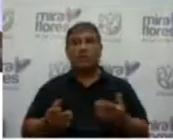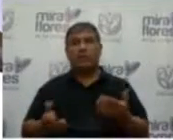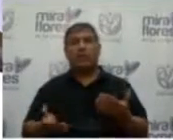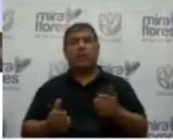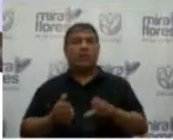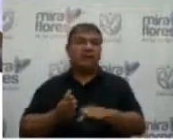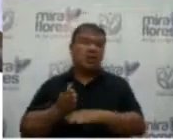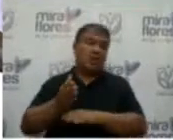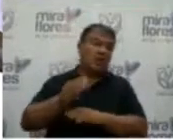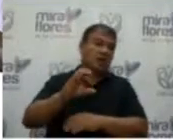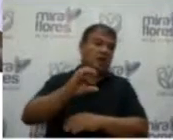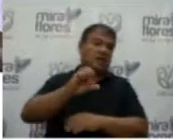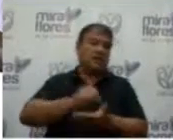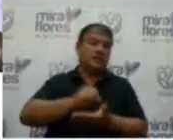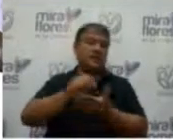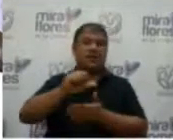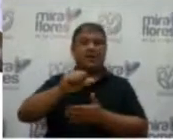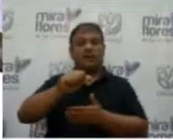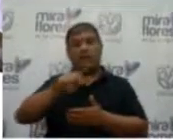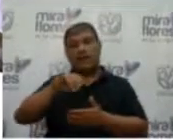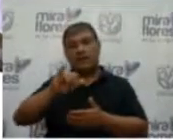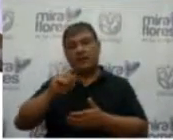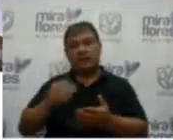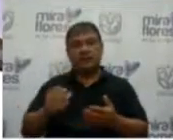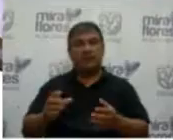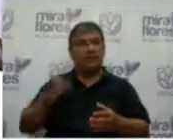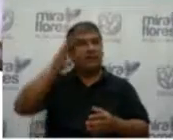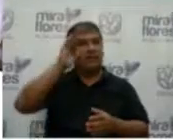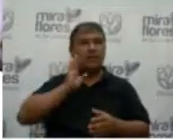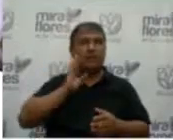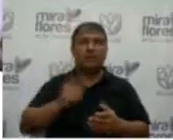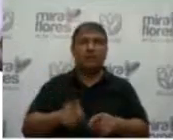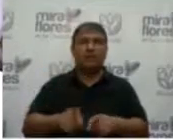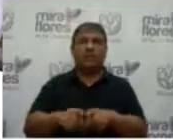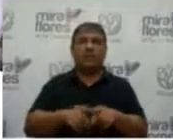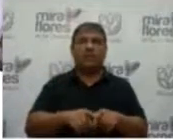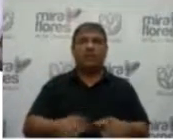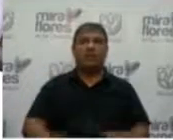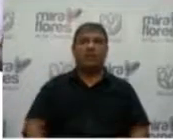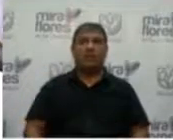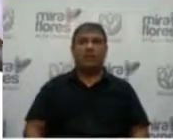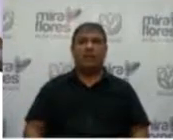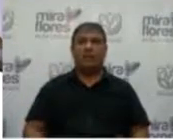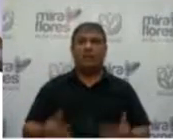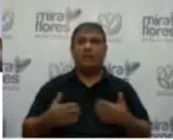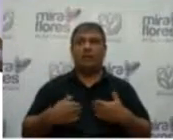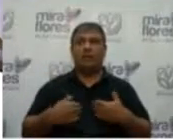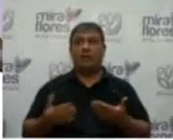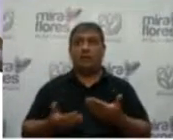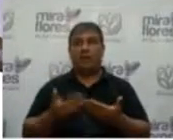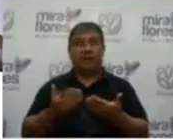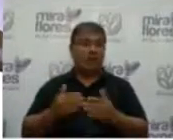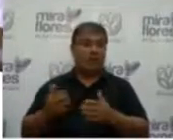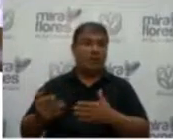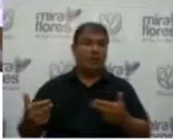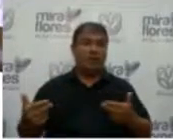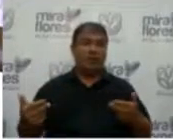San Martín en Barranco. Sería muy provechoso y muy, pues, el tráfico sería mucho más